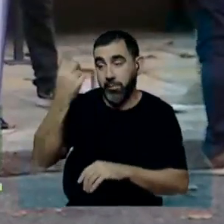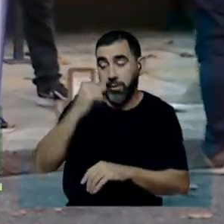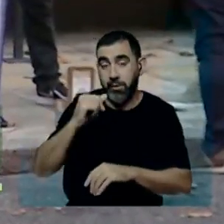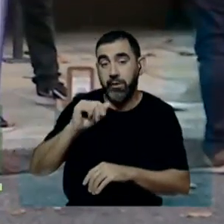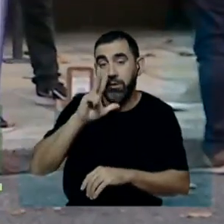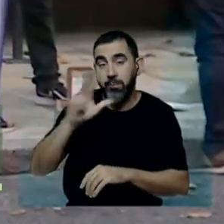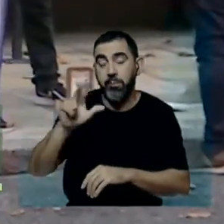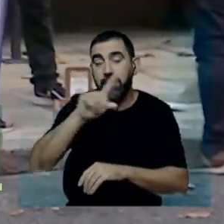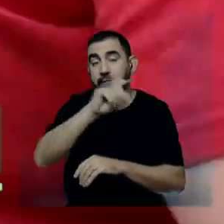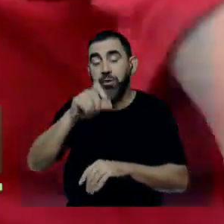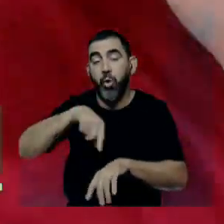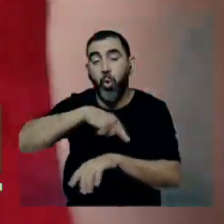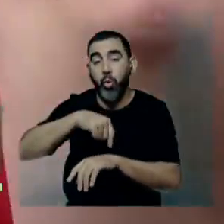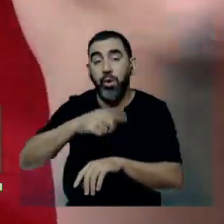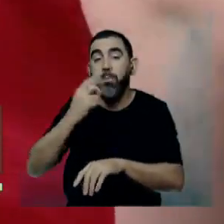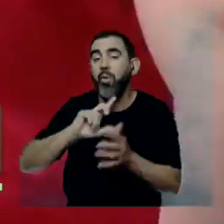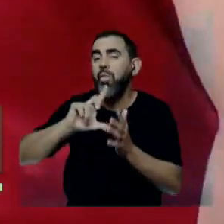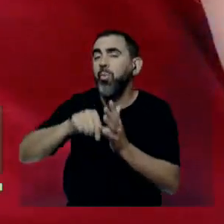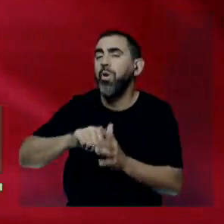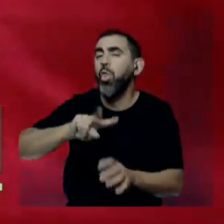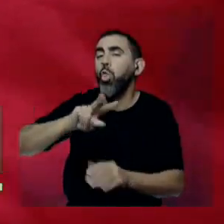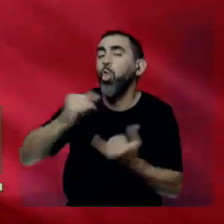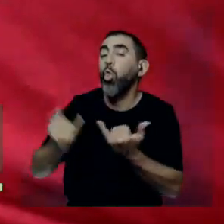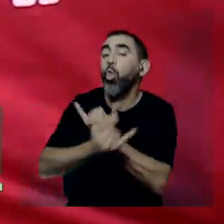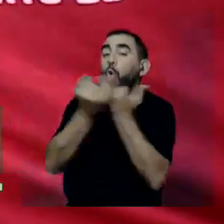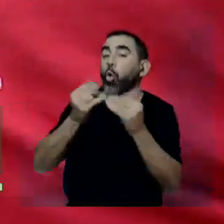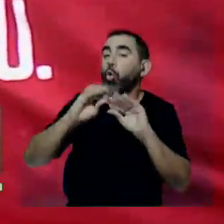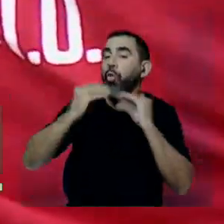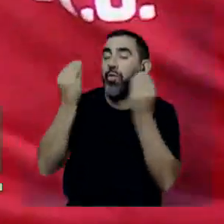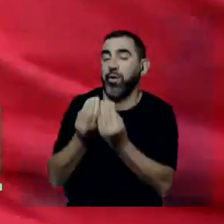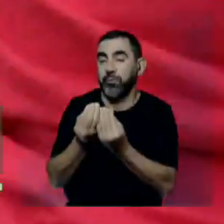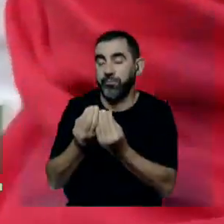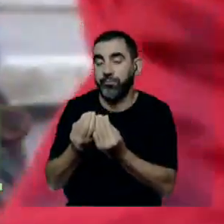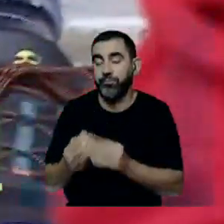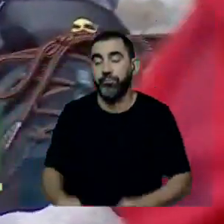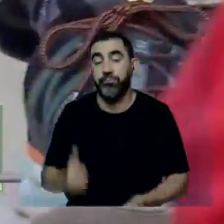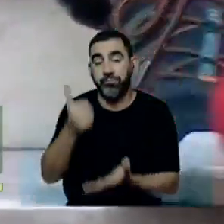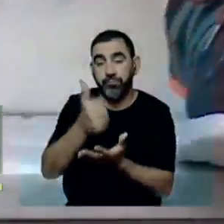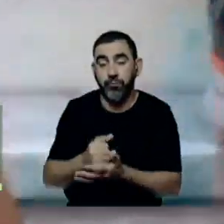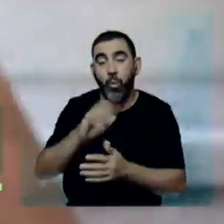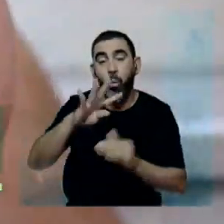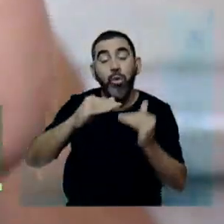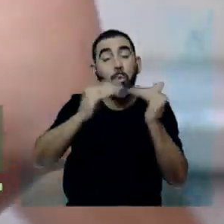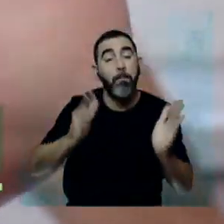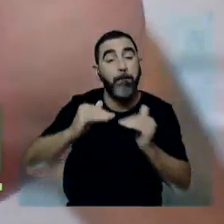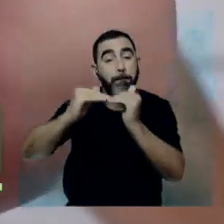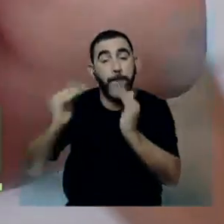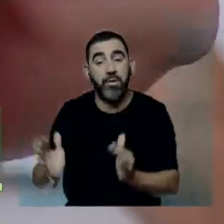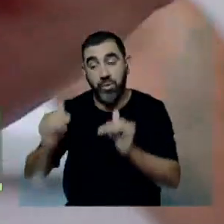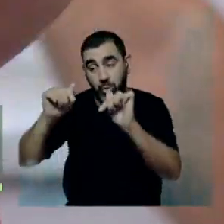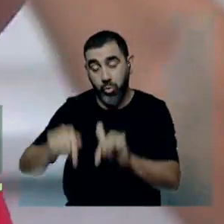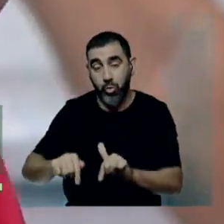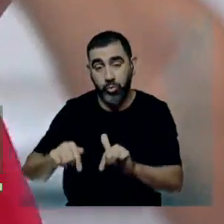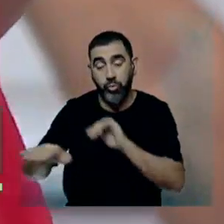designaron 3.100 horas y eso llevó 2 días completos de designación presencial con 4 mesas en simultáneo. Hoy